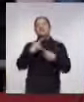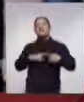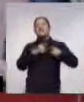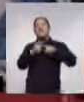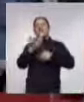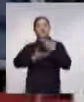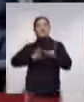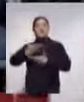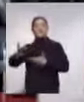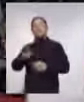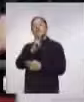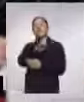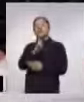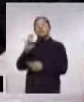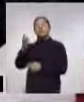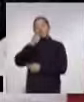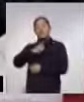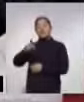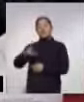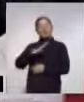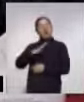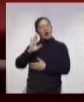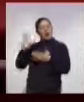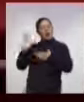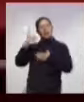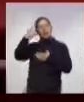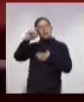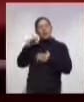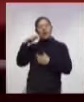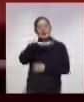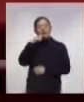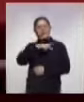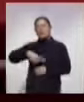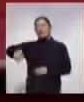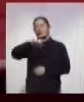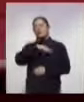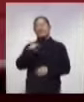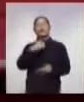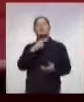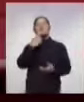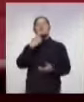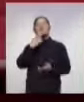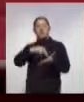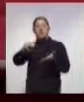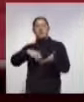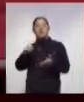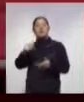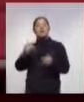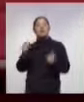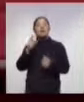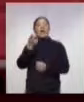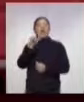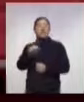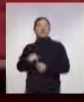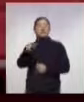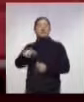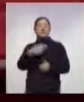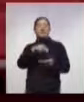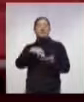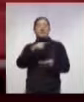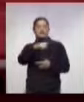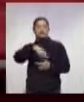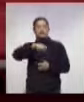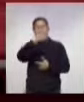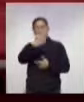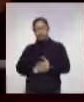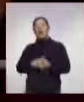servicios. Vázquez Rodríguez refrendó el compromiso para hacer más factible el manejo de la firma electrónica, a través de la cual los trámites oficiales